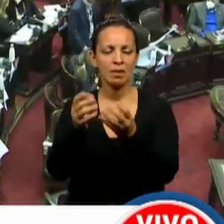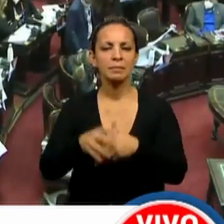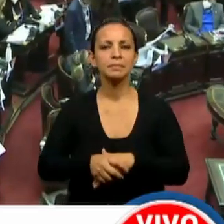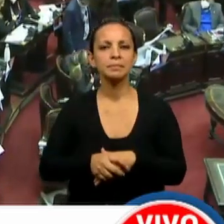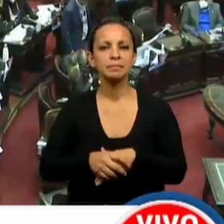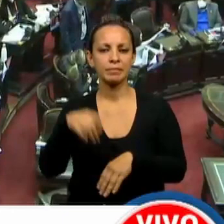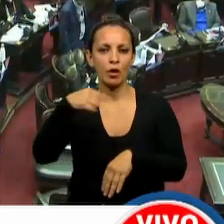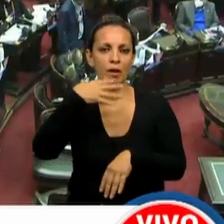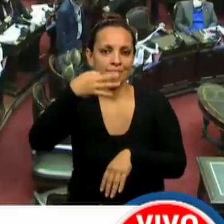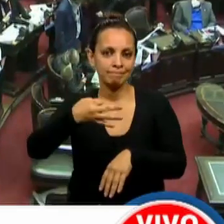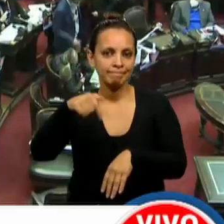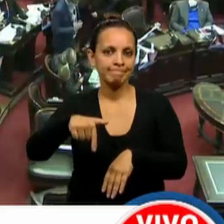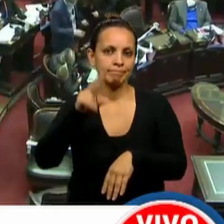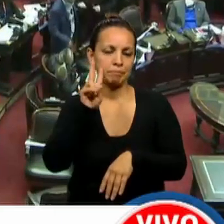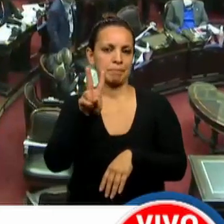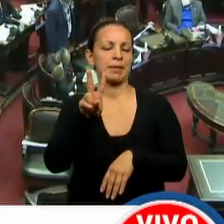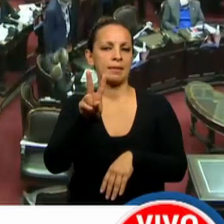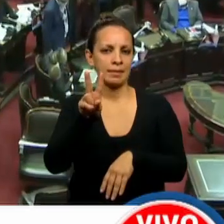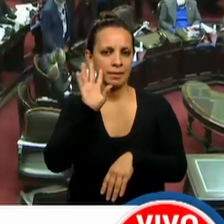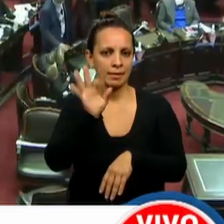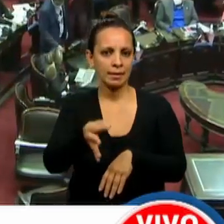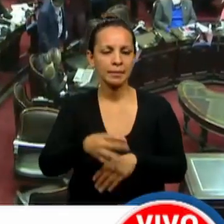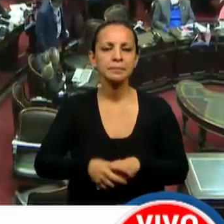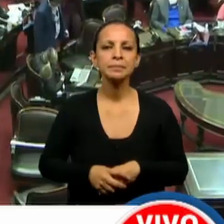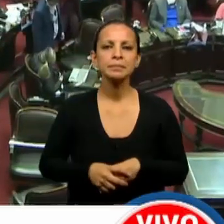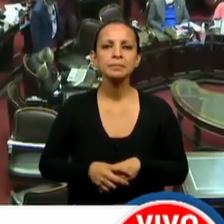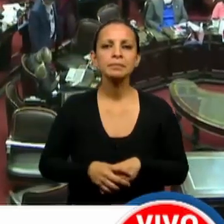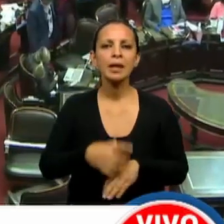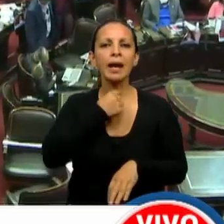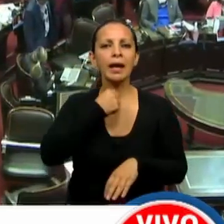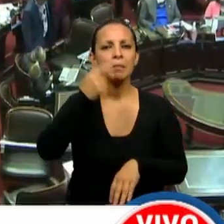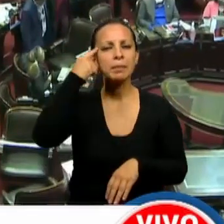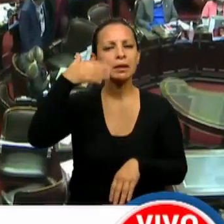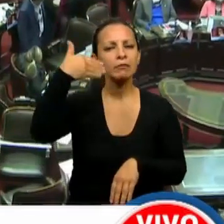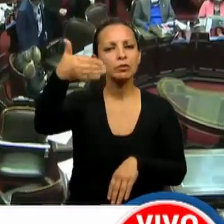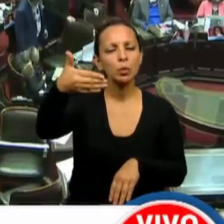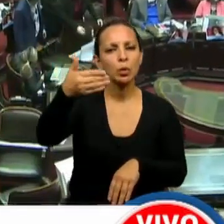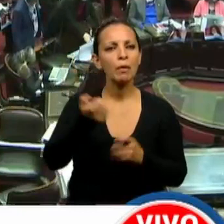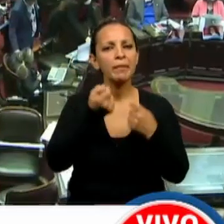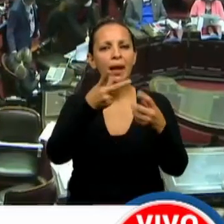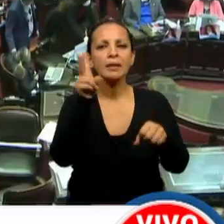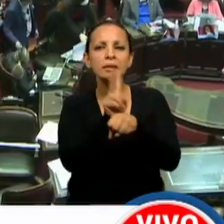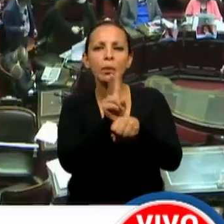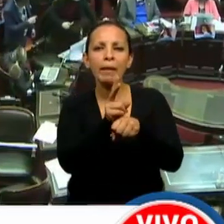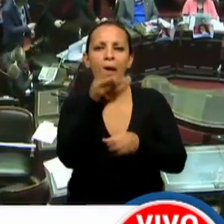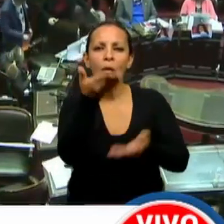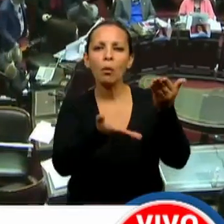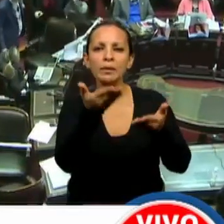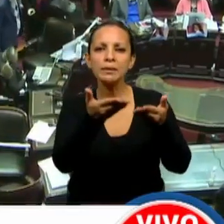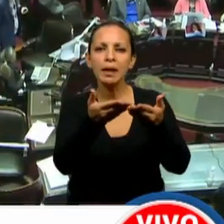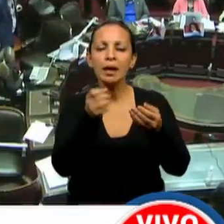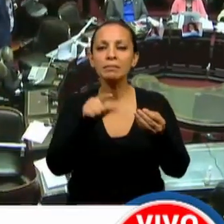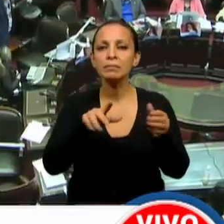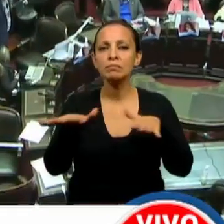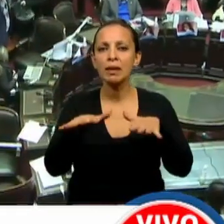realidad nos impone. Nos proponemos dar previsibilidad y seguridad jurídica a una actividad que a partir